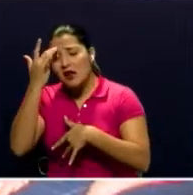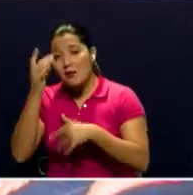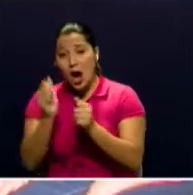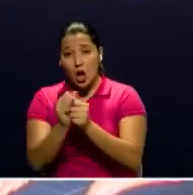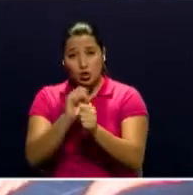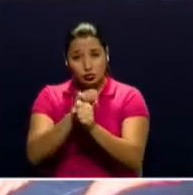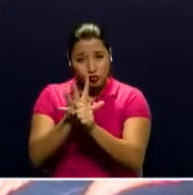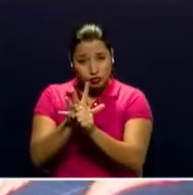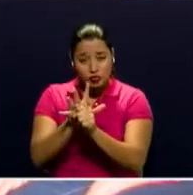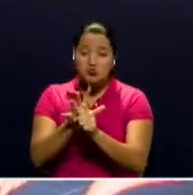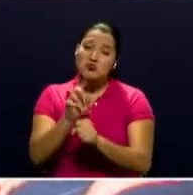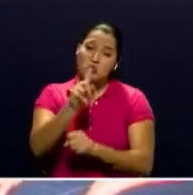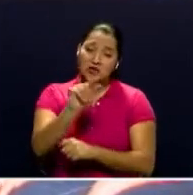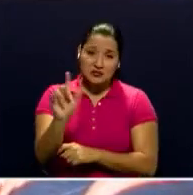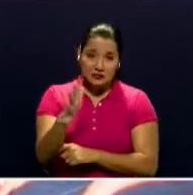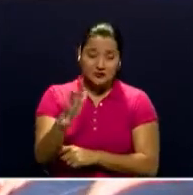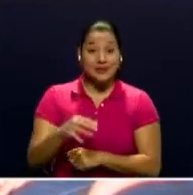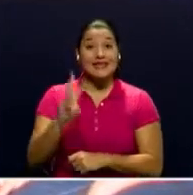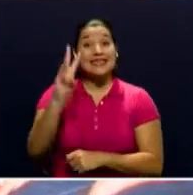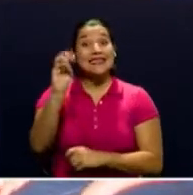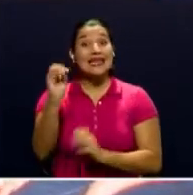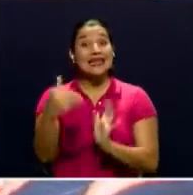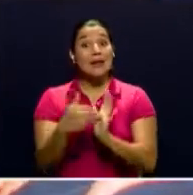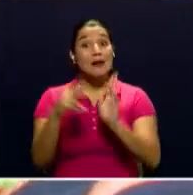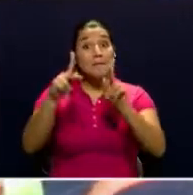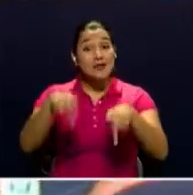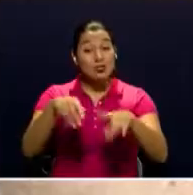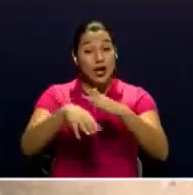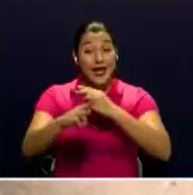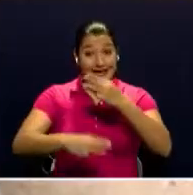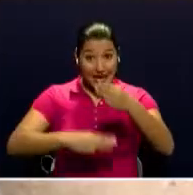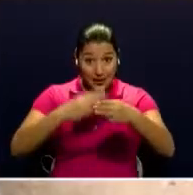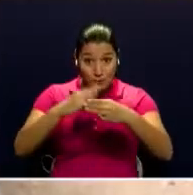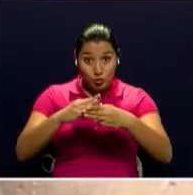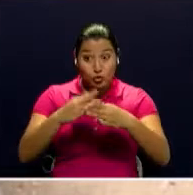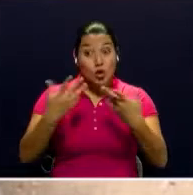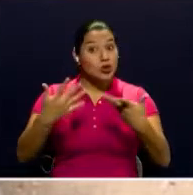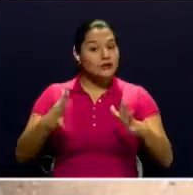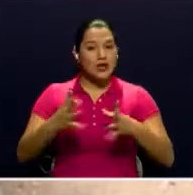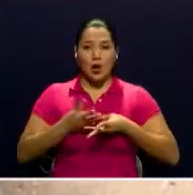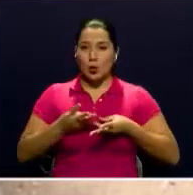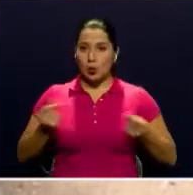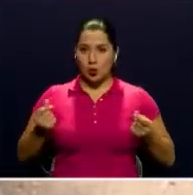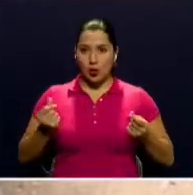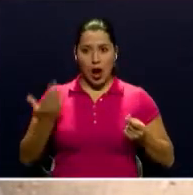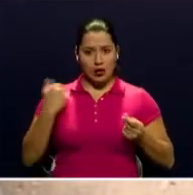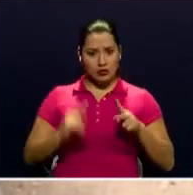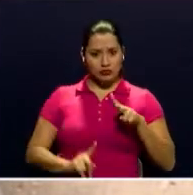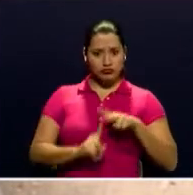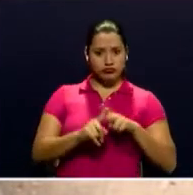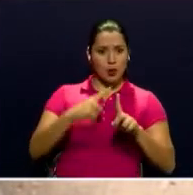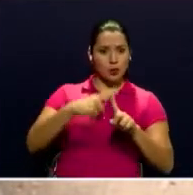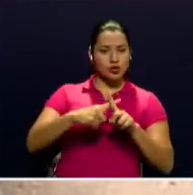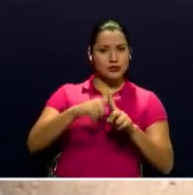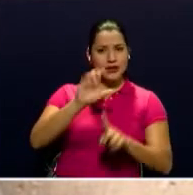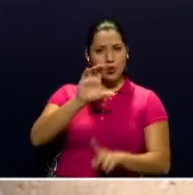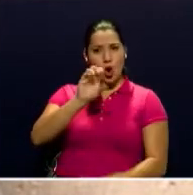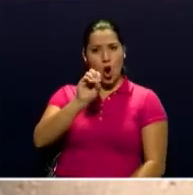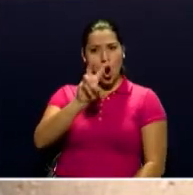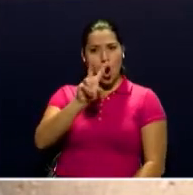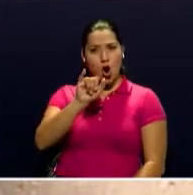Más de 60.000 personas en el mundo han logrado recuperarse del coronavirus COVID-19. Según datos del Ministerio de Salud,